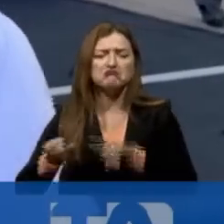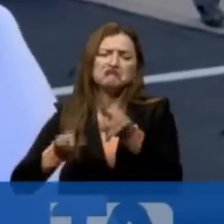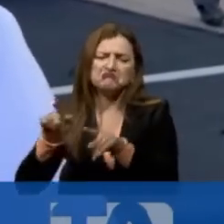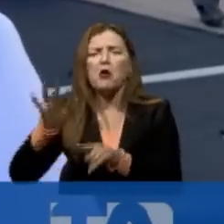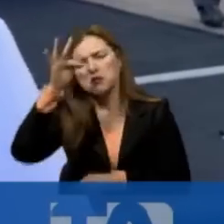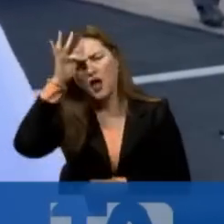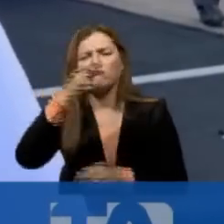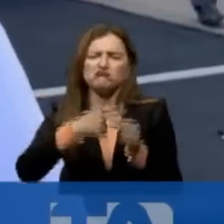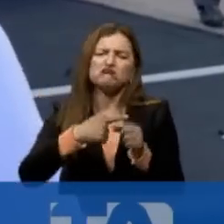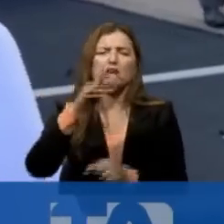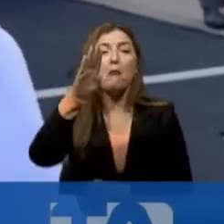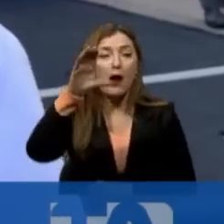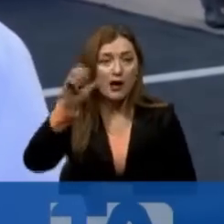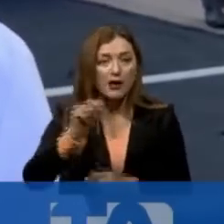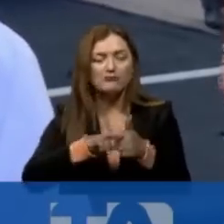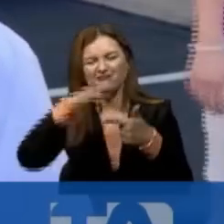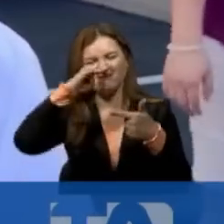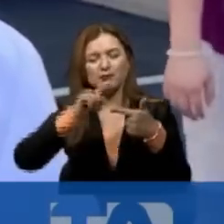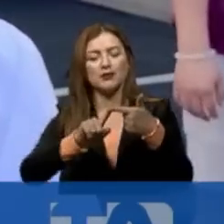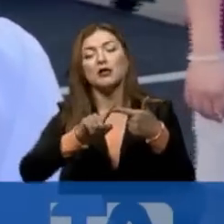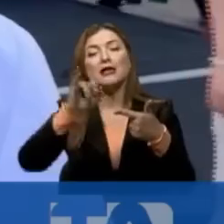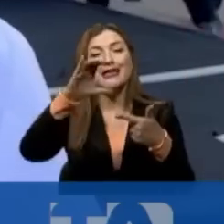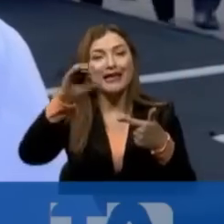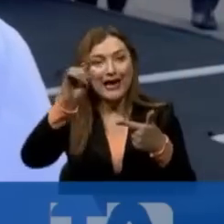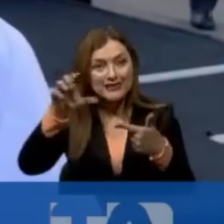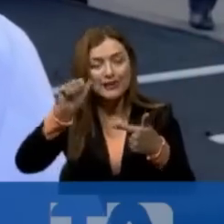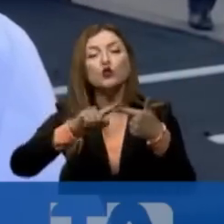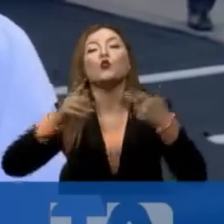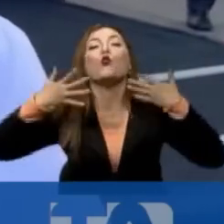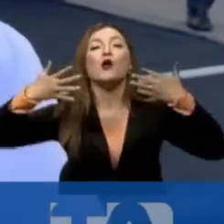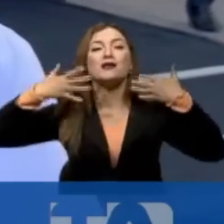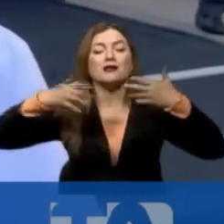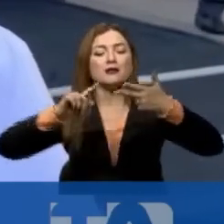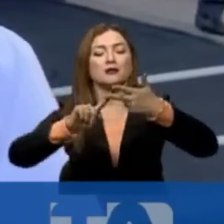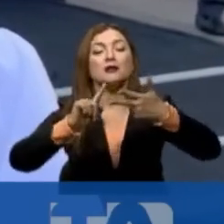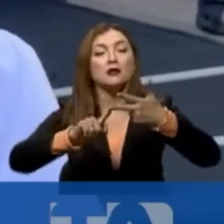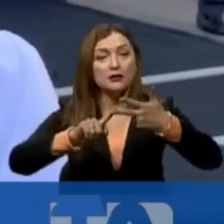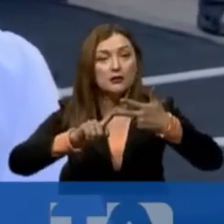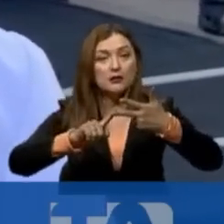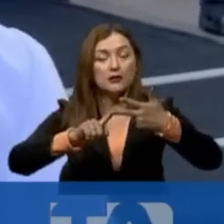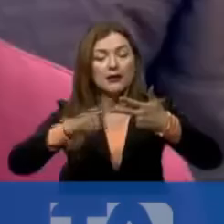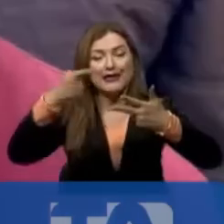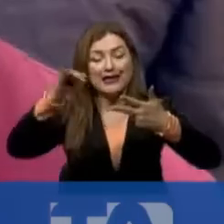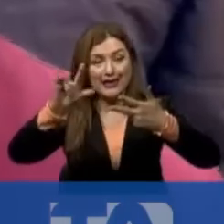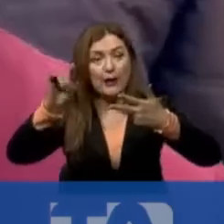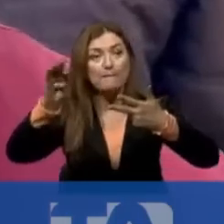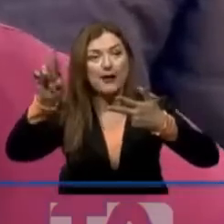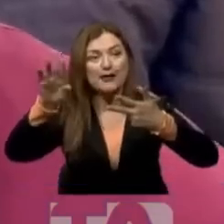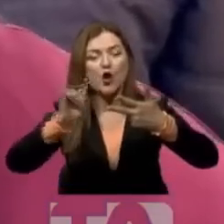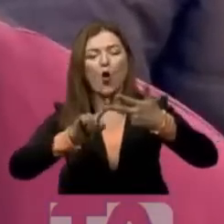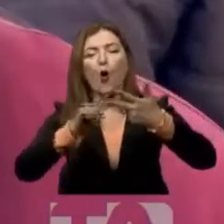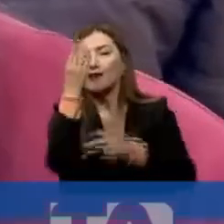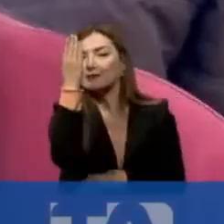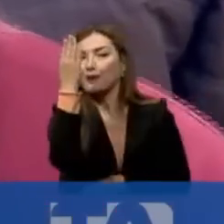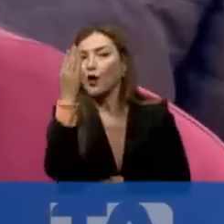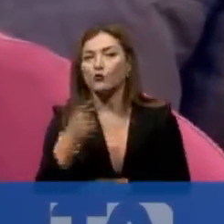el Bacortiz en Quito, el Francisco y Casa en Guayaquil, el Abel Gilbert o el Hospital Eugenio Espejo. Entre el año